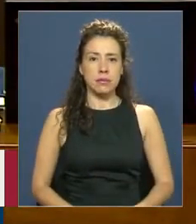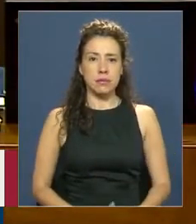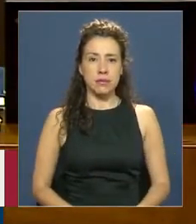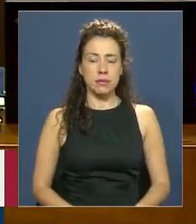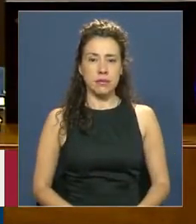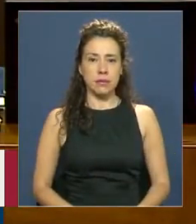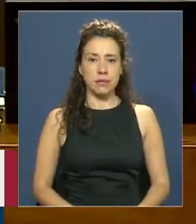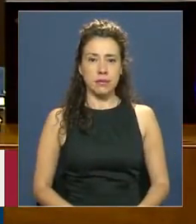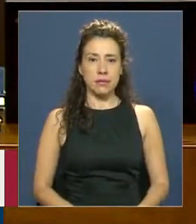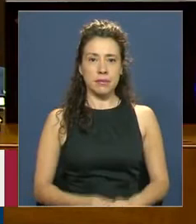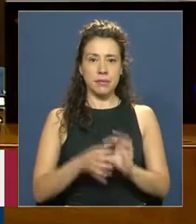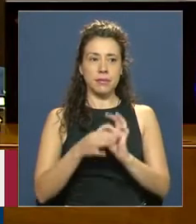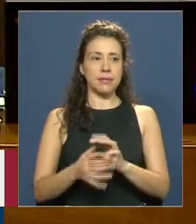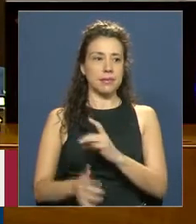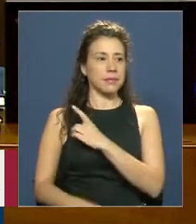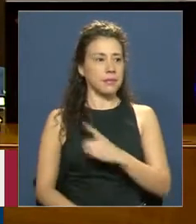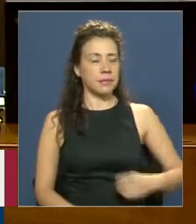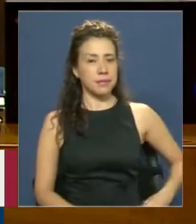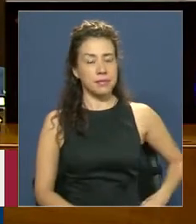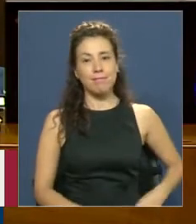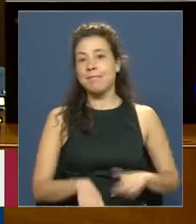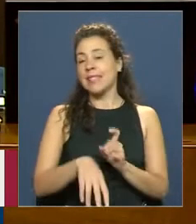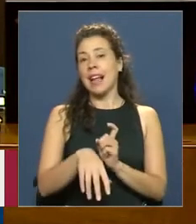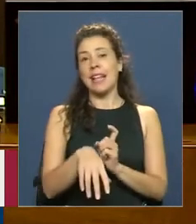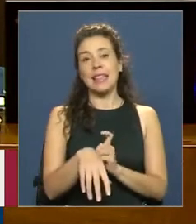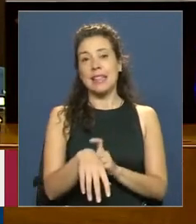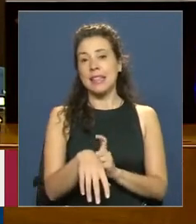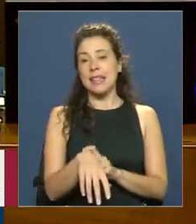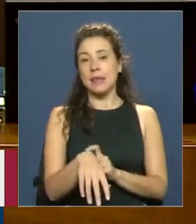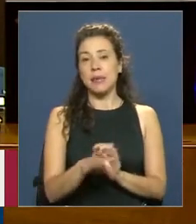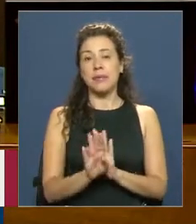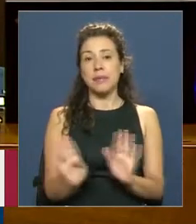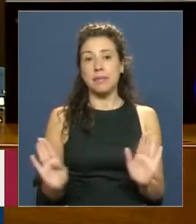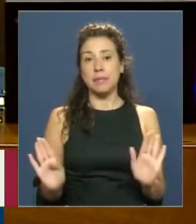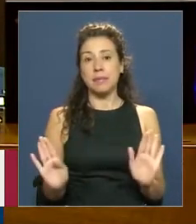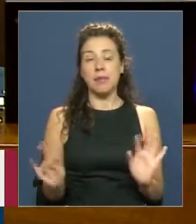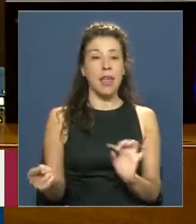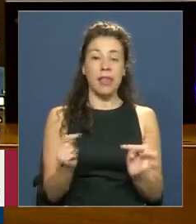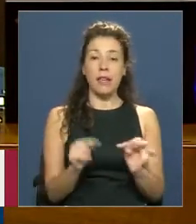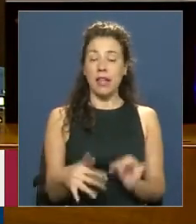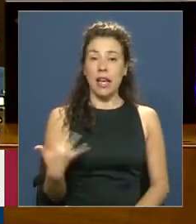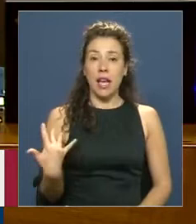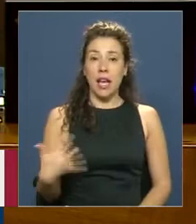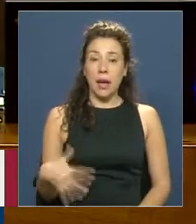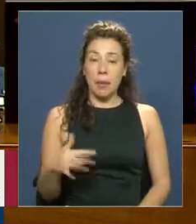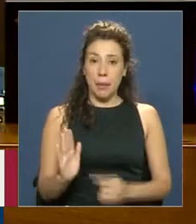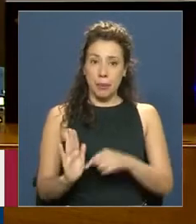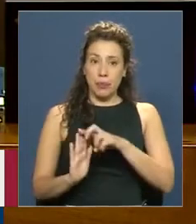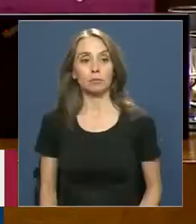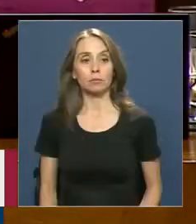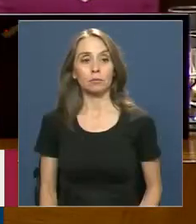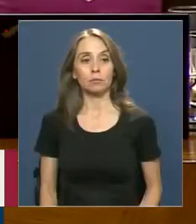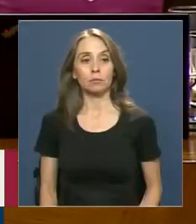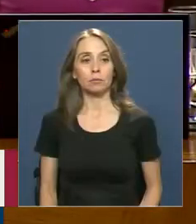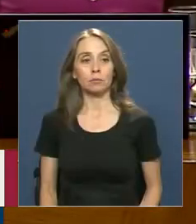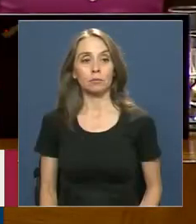Muy bien, gracias, señora diputada. Se ha terminado el tiempo de debate de este importante proyecto.